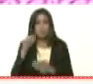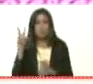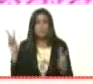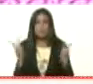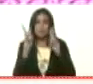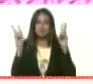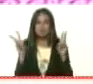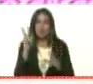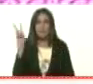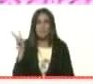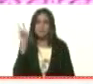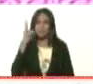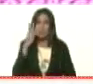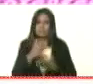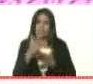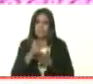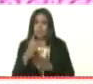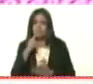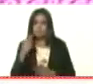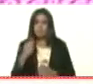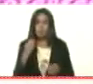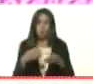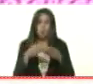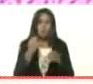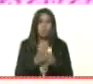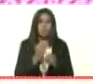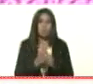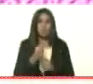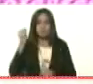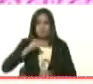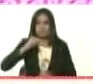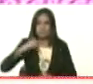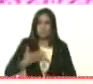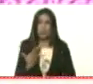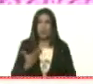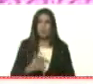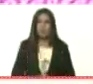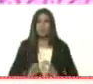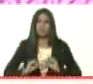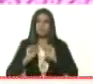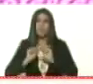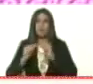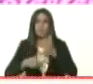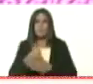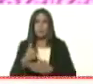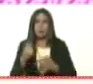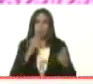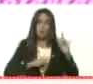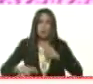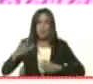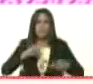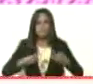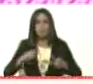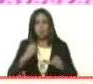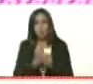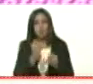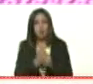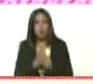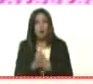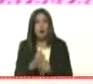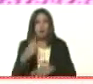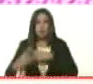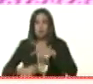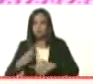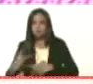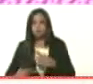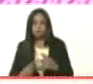Venezuela, siempre digo, clase obrera, sí se puede. Avancemos con amor, con trabajo, con